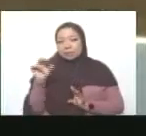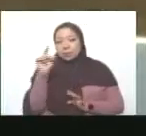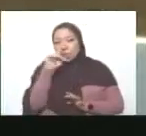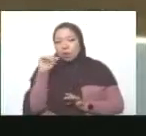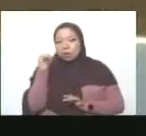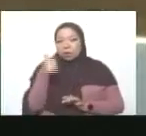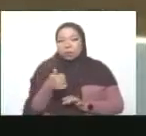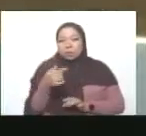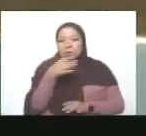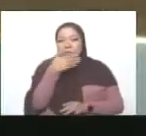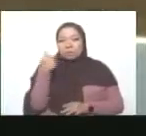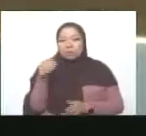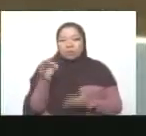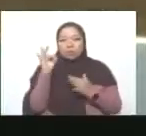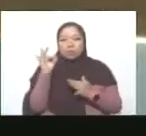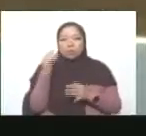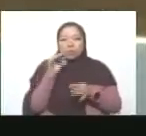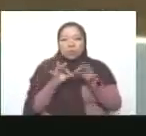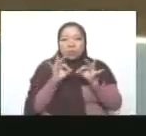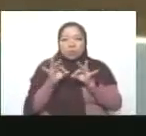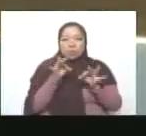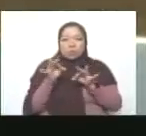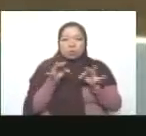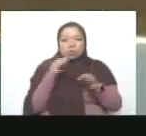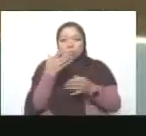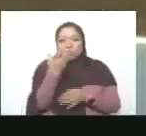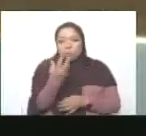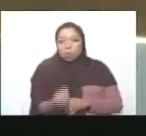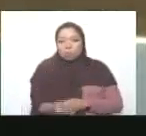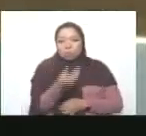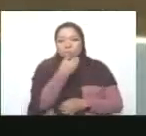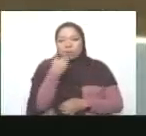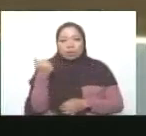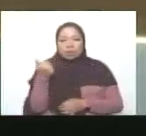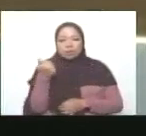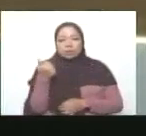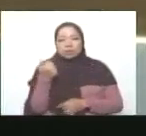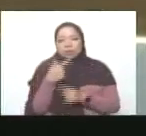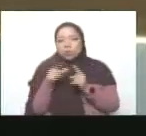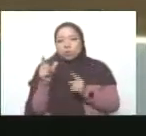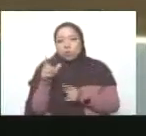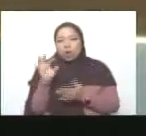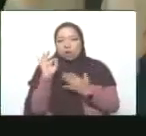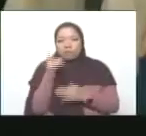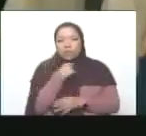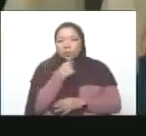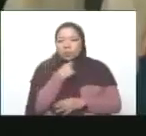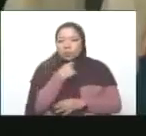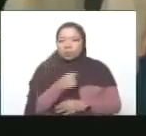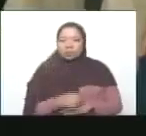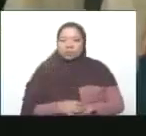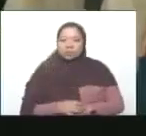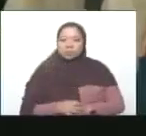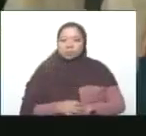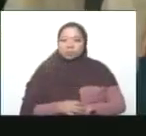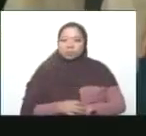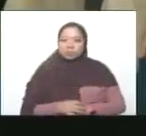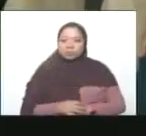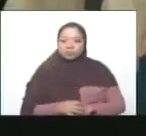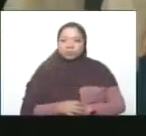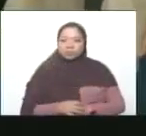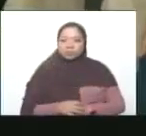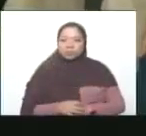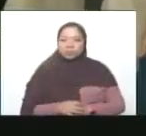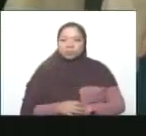porque no hay café mejor que el que tú preparas en la manga de colar. No hay otro café, no hay otro,